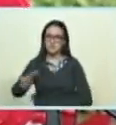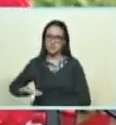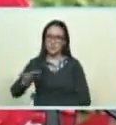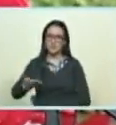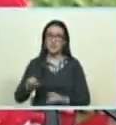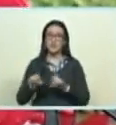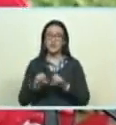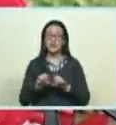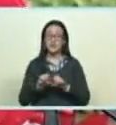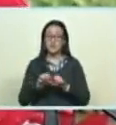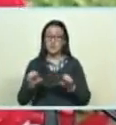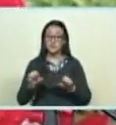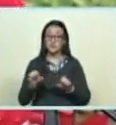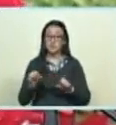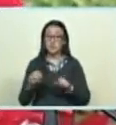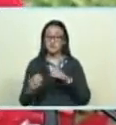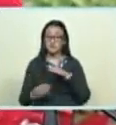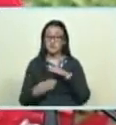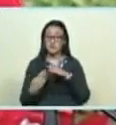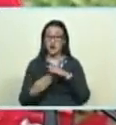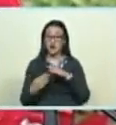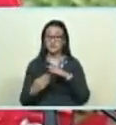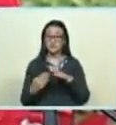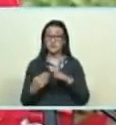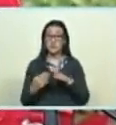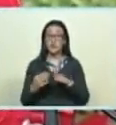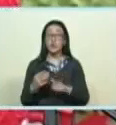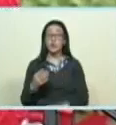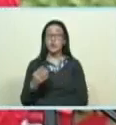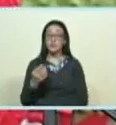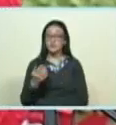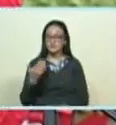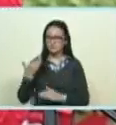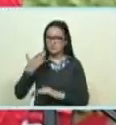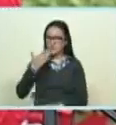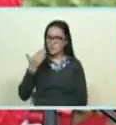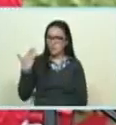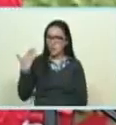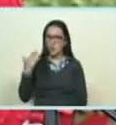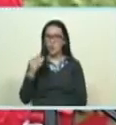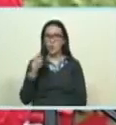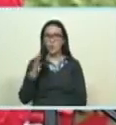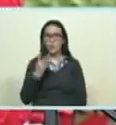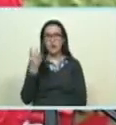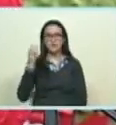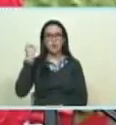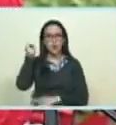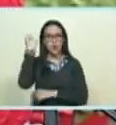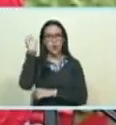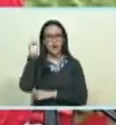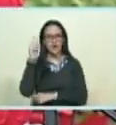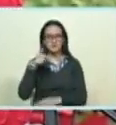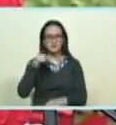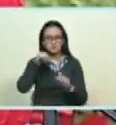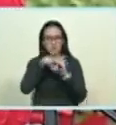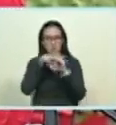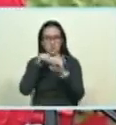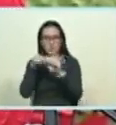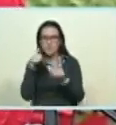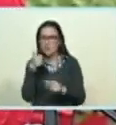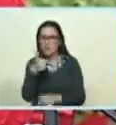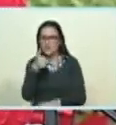la educación media acaba de realizar su cuarto congreso. Aula por aula, liceo por